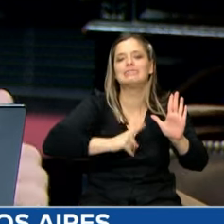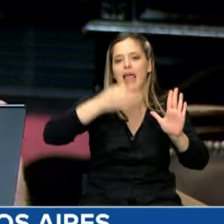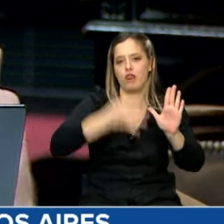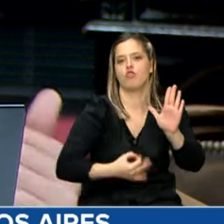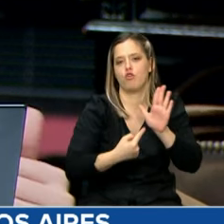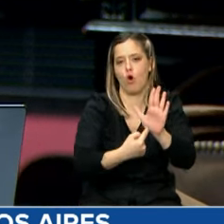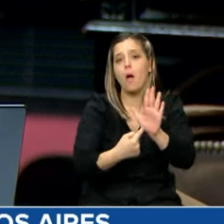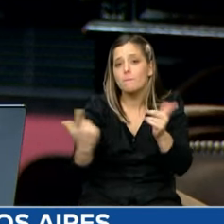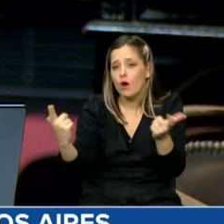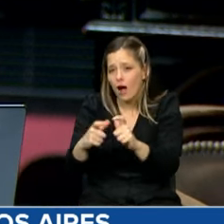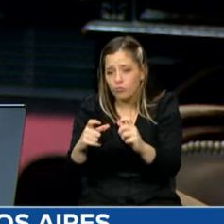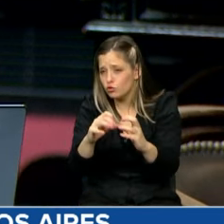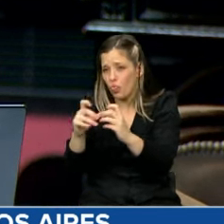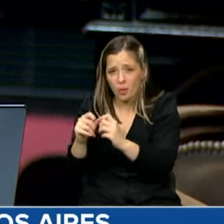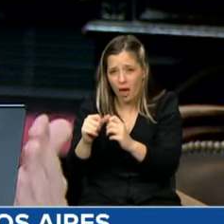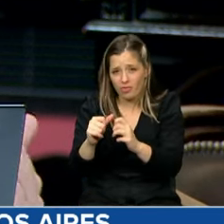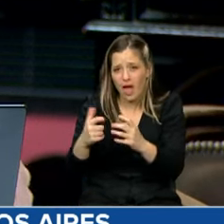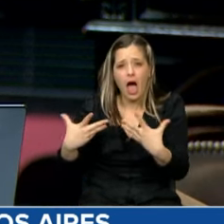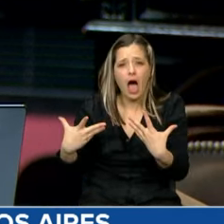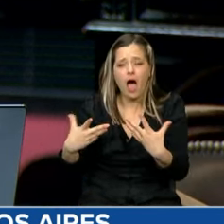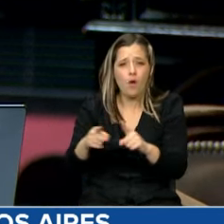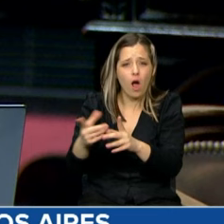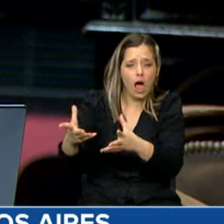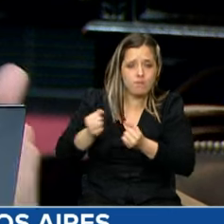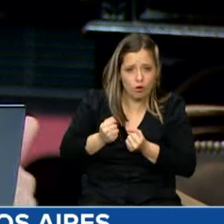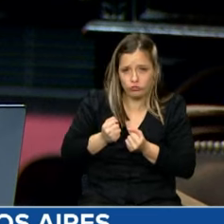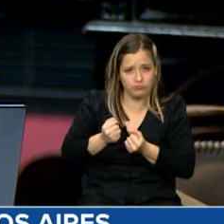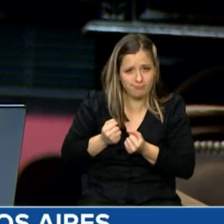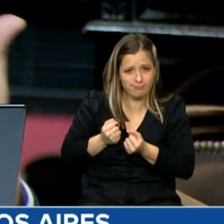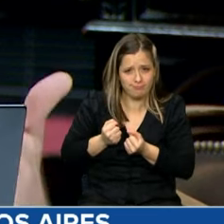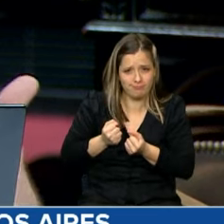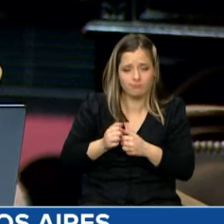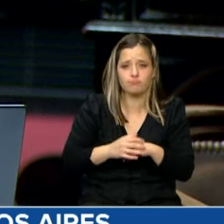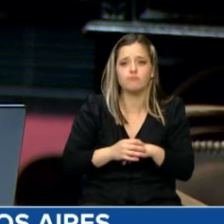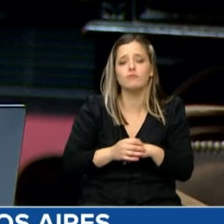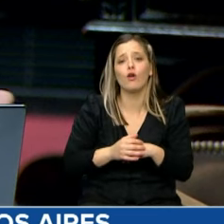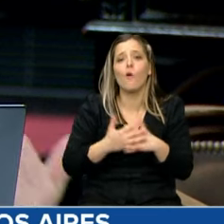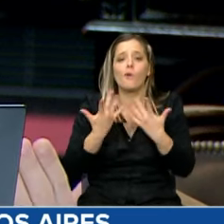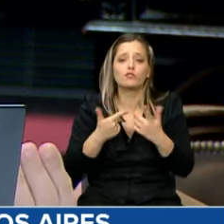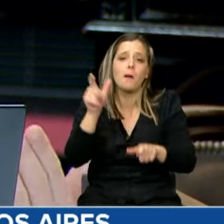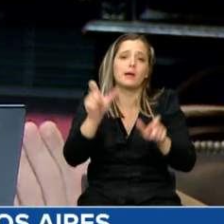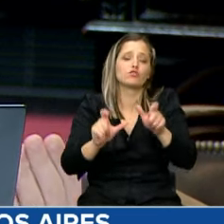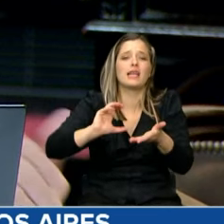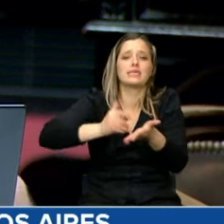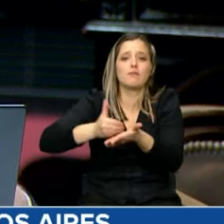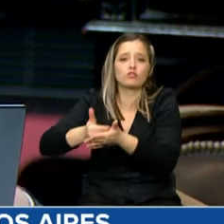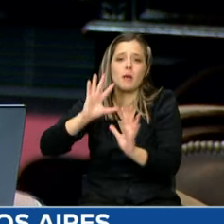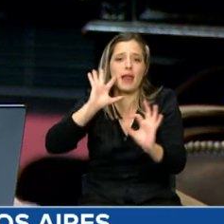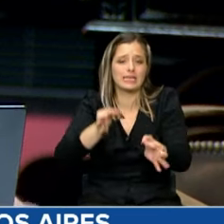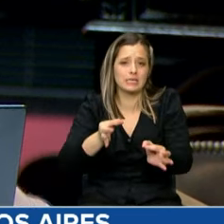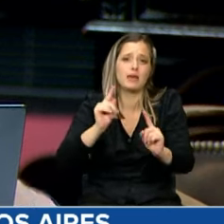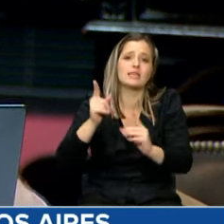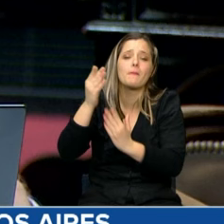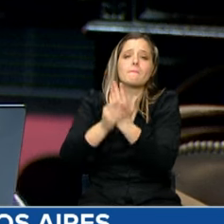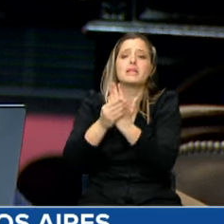tuvimos en la comisión entonces para para que lo sepan los inversores pero sobre todo para que lo sepa el ministro